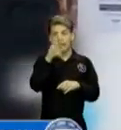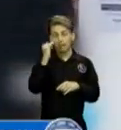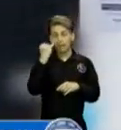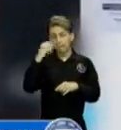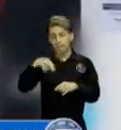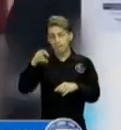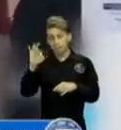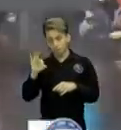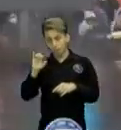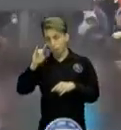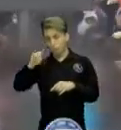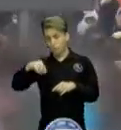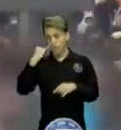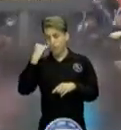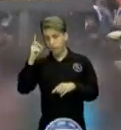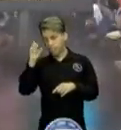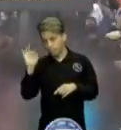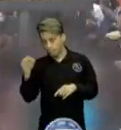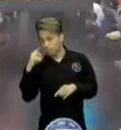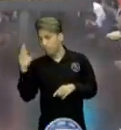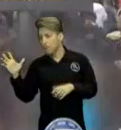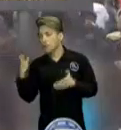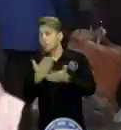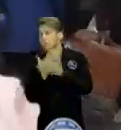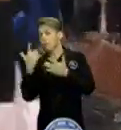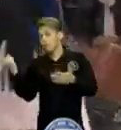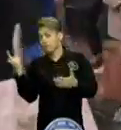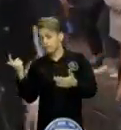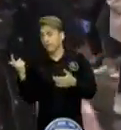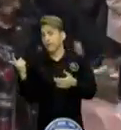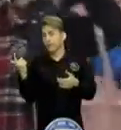la nueva cepa del coronavirus que tiene en alerta a toda Europa.